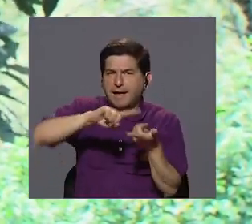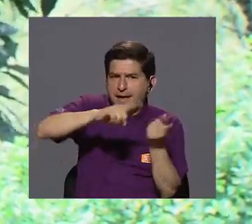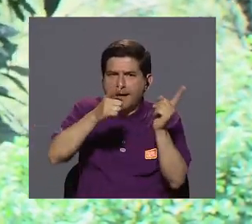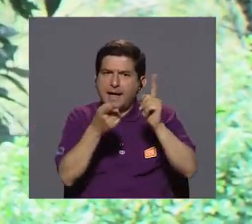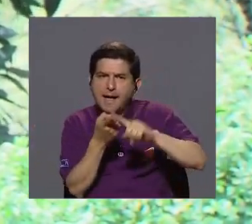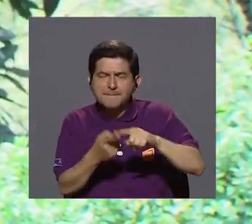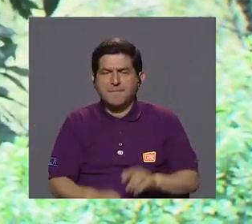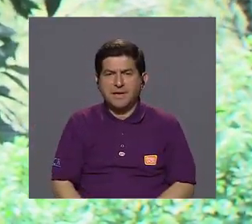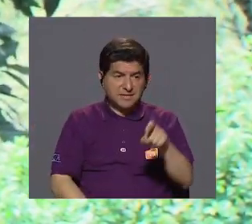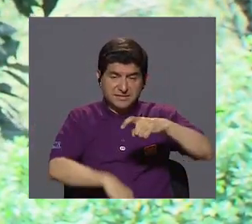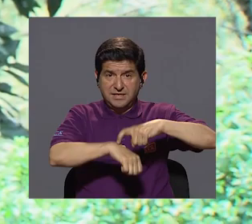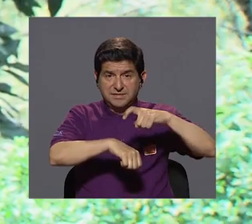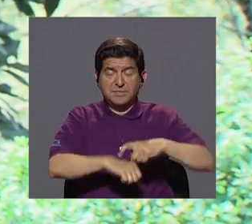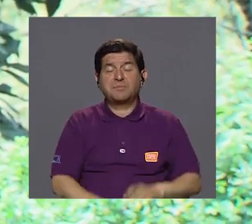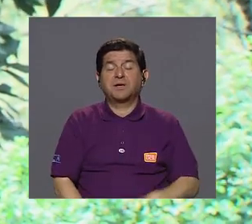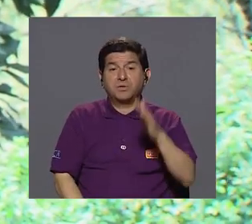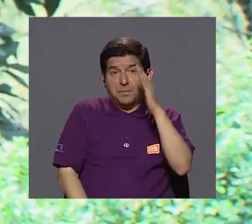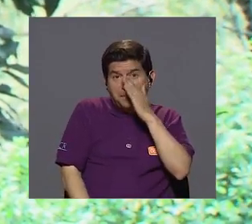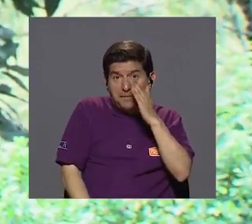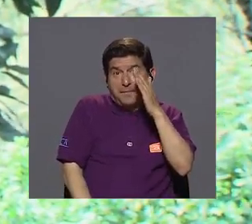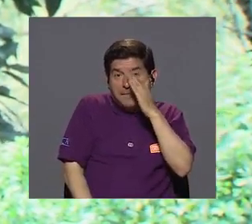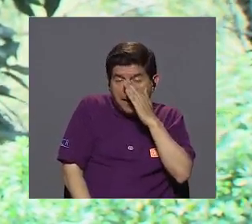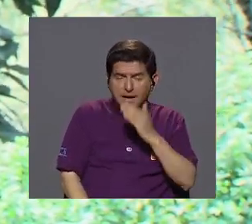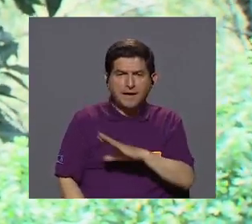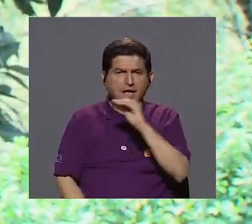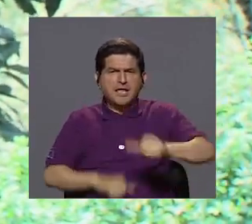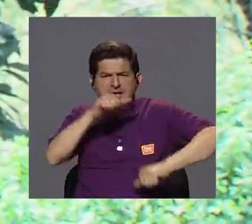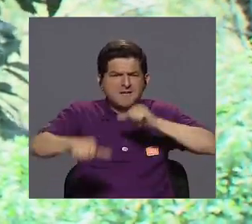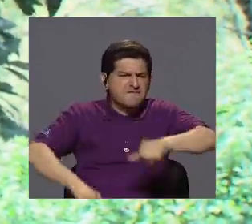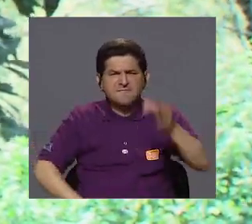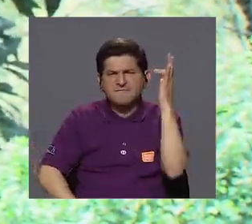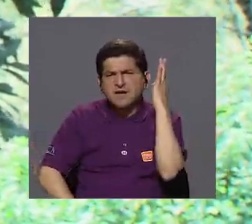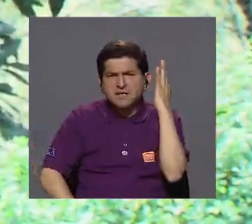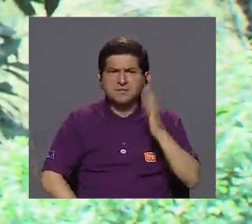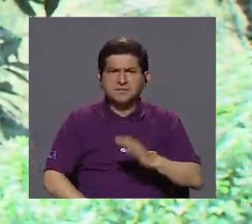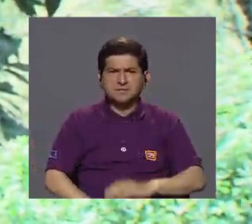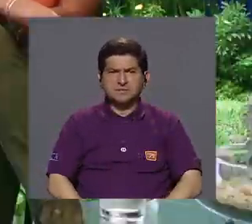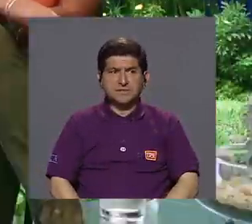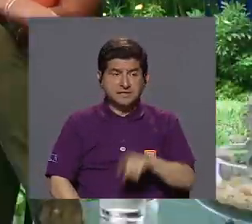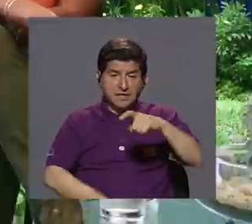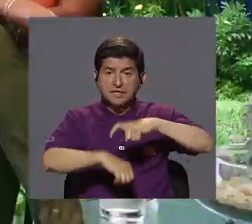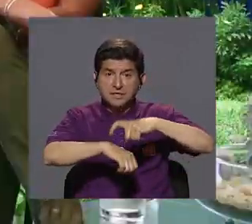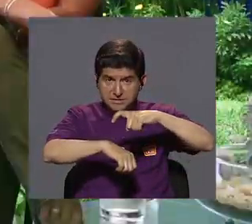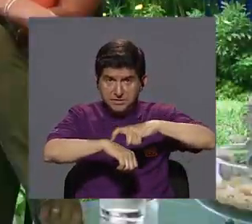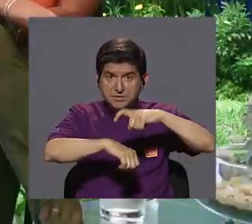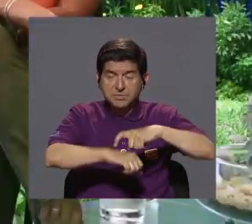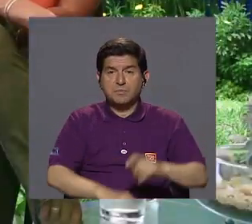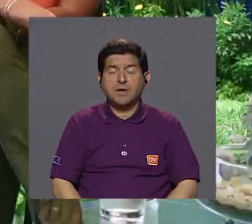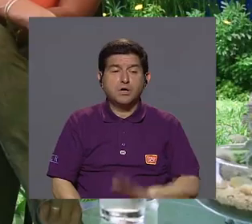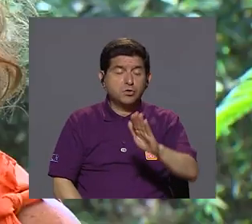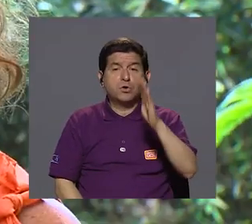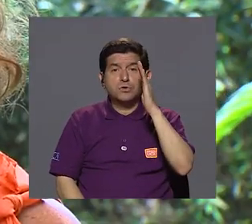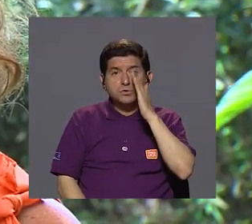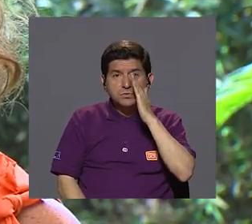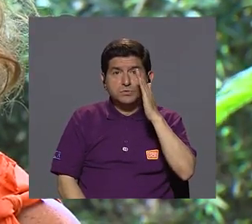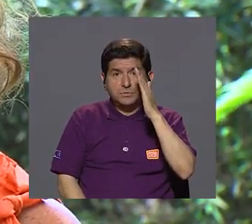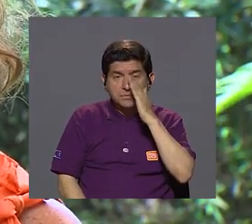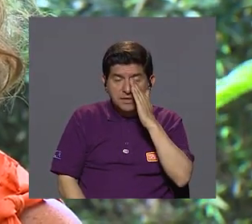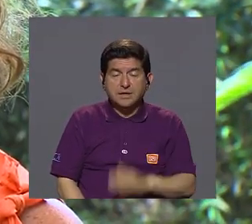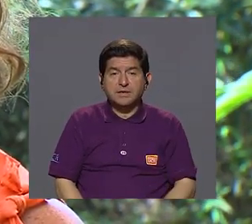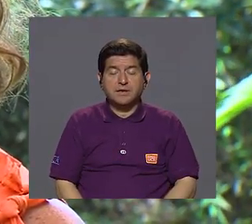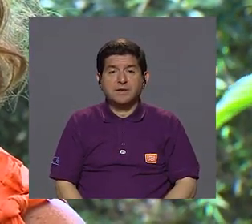cómo amigas que se estaban convirtiendo en madres y que además son feministas, estaban ejerciendo, ¿verdad?,